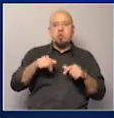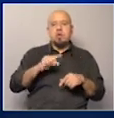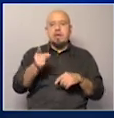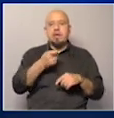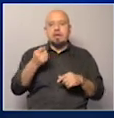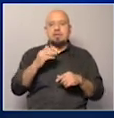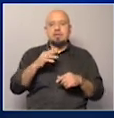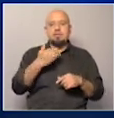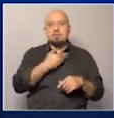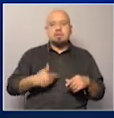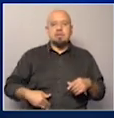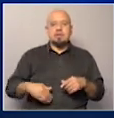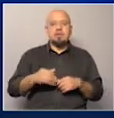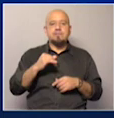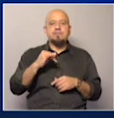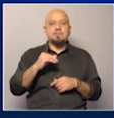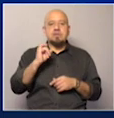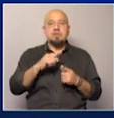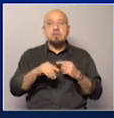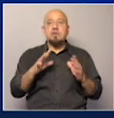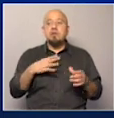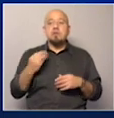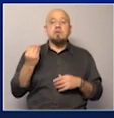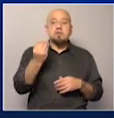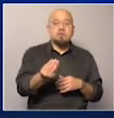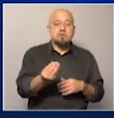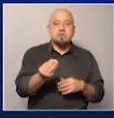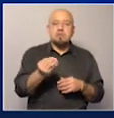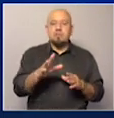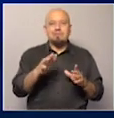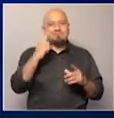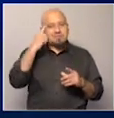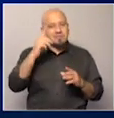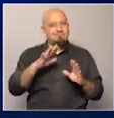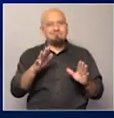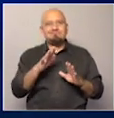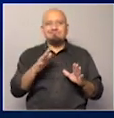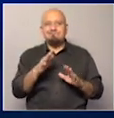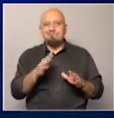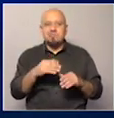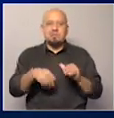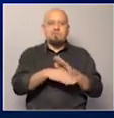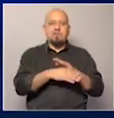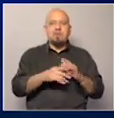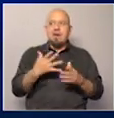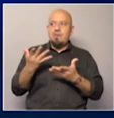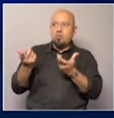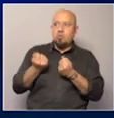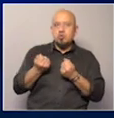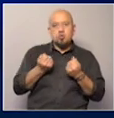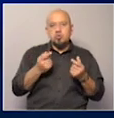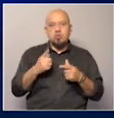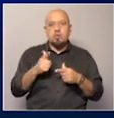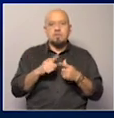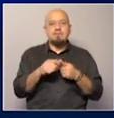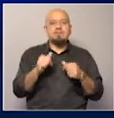presidenta jeanine áñez amagó con ser candidata desapruebo se retiró porque vio que no tenía apoyo incluso cuando ella se